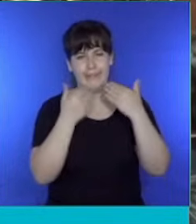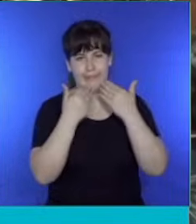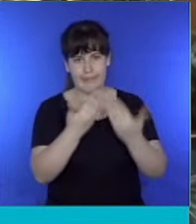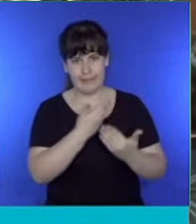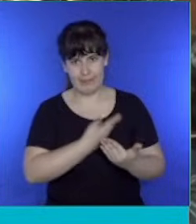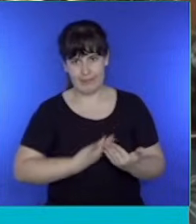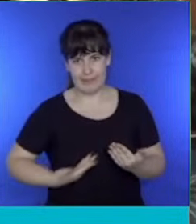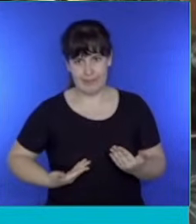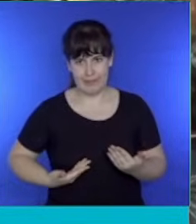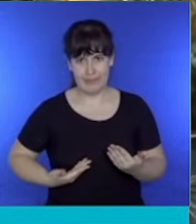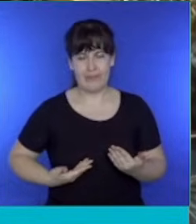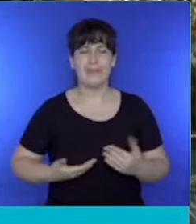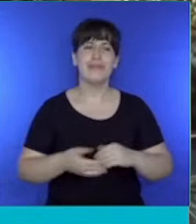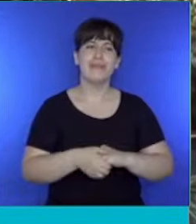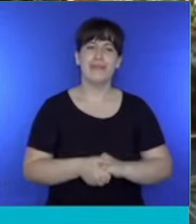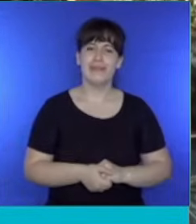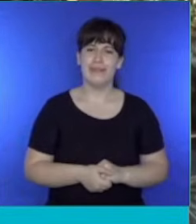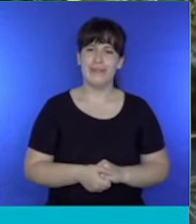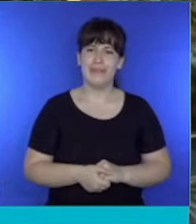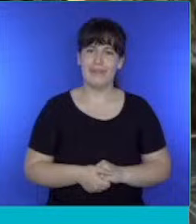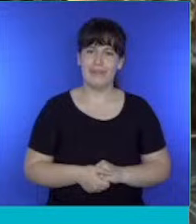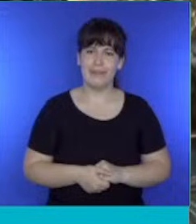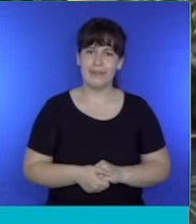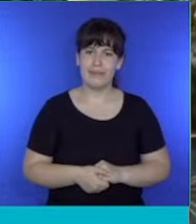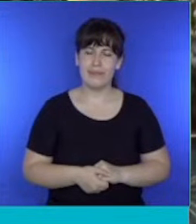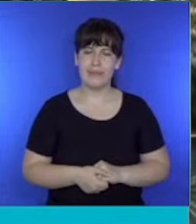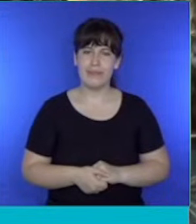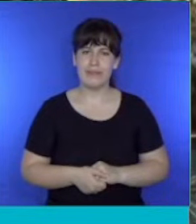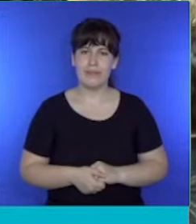Gracias, señor flamante presidente.